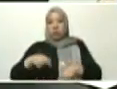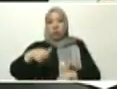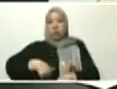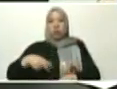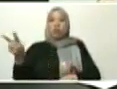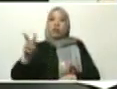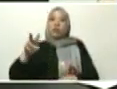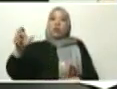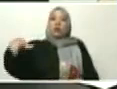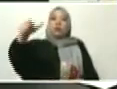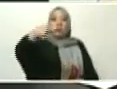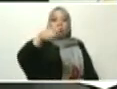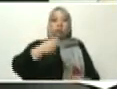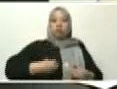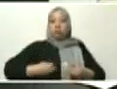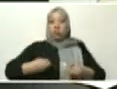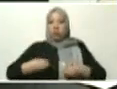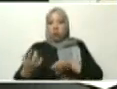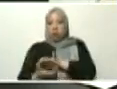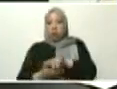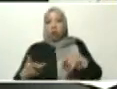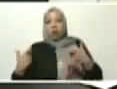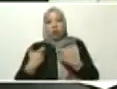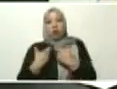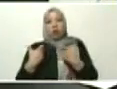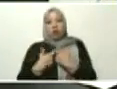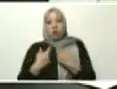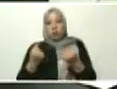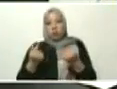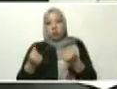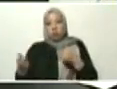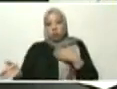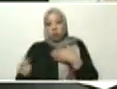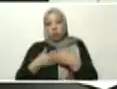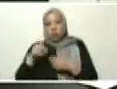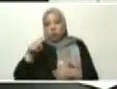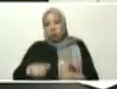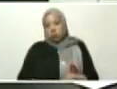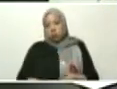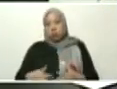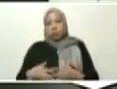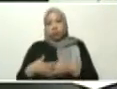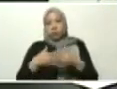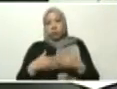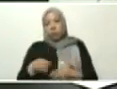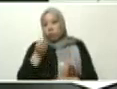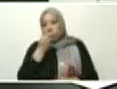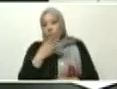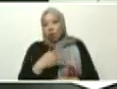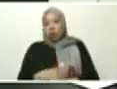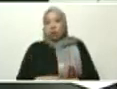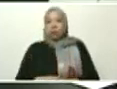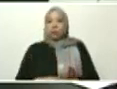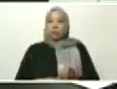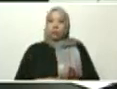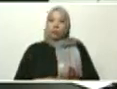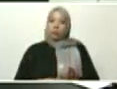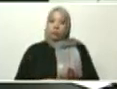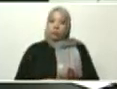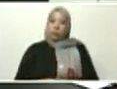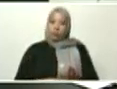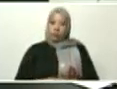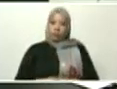que por la crisis de la guerra económica, las sanciones criminales del imperio, bueno, como una válvula de